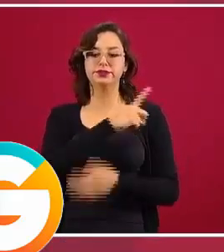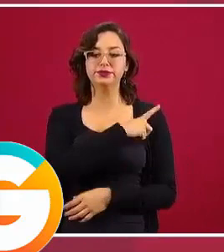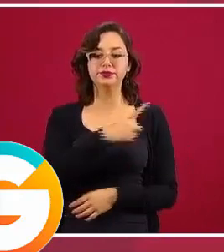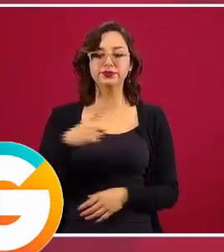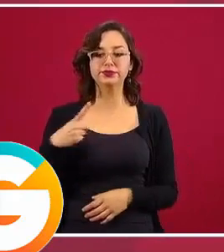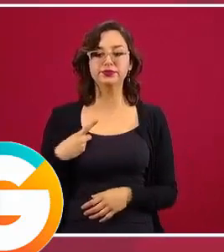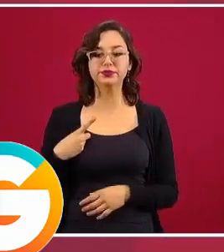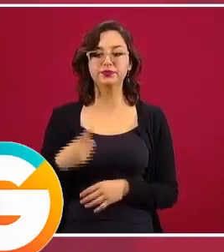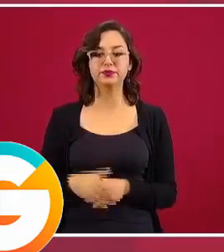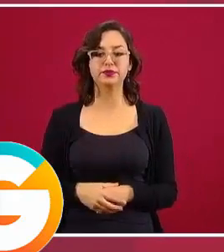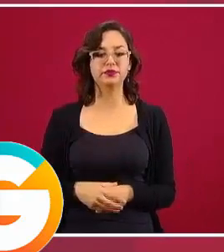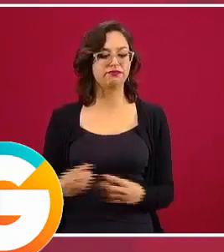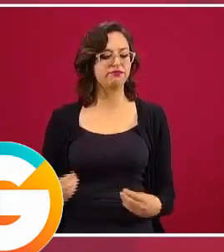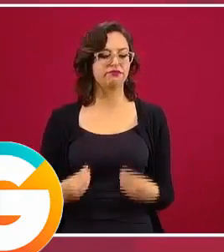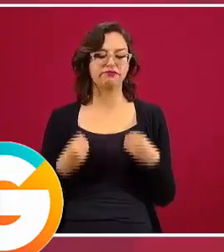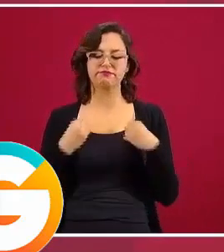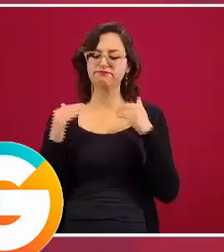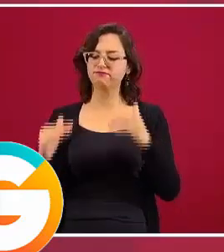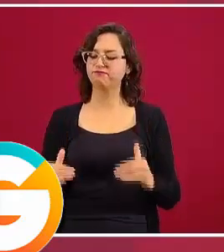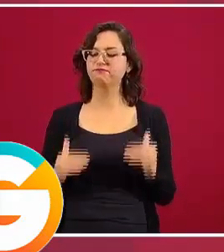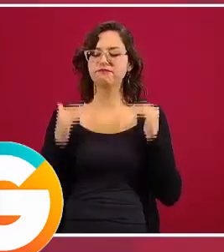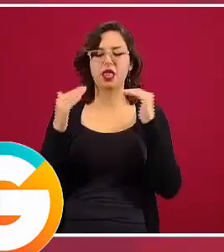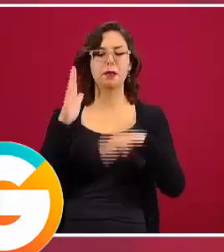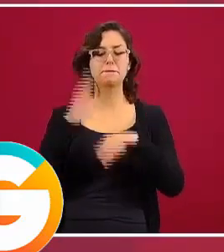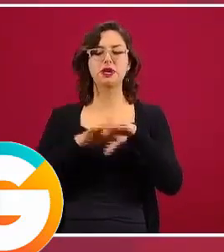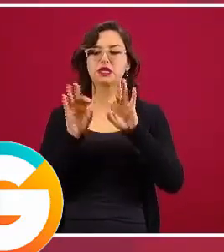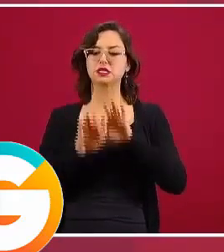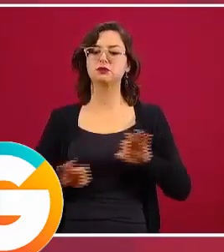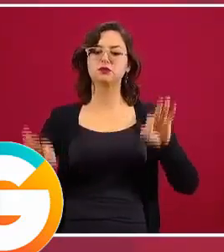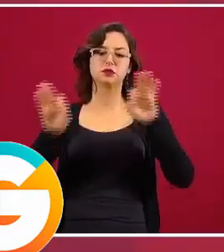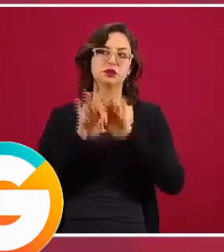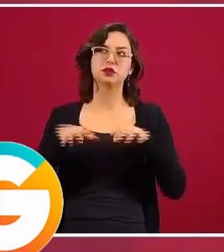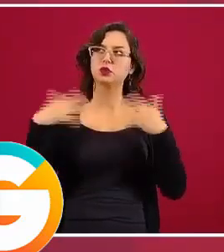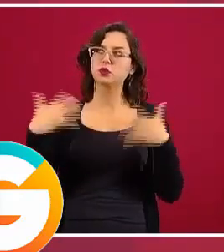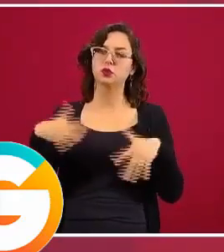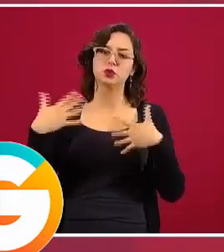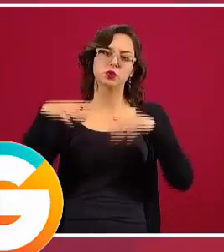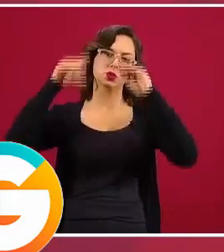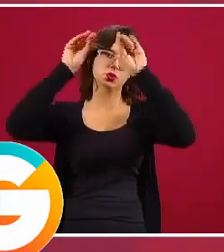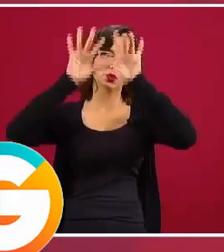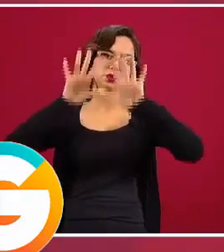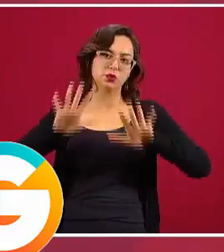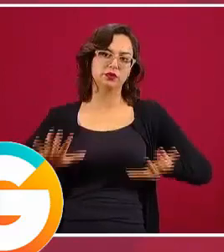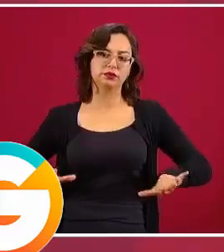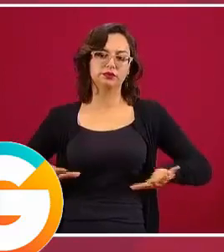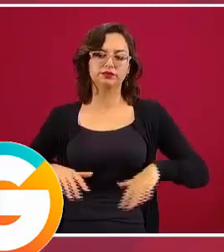La vida es lo más sublime, es una bendición.